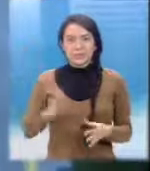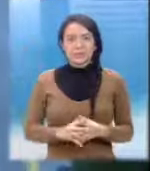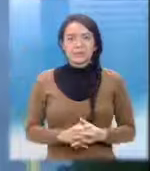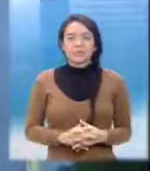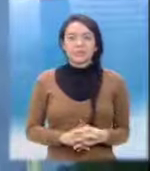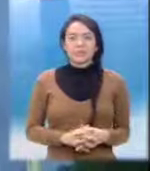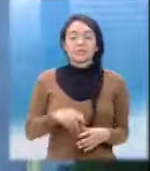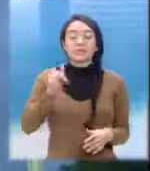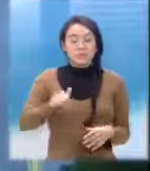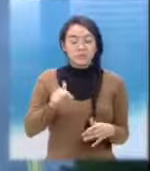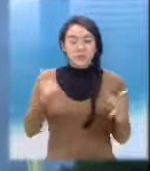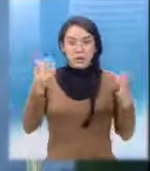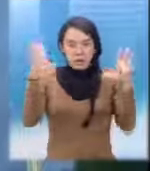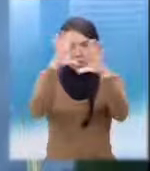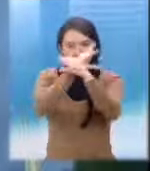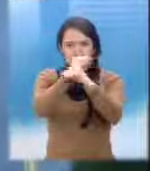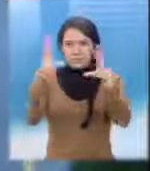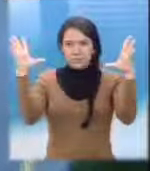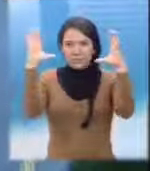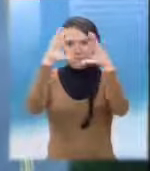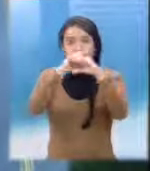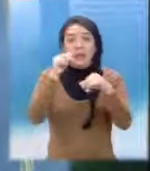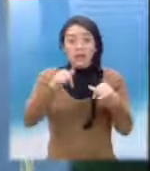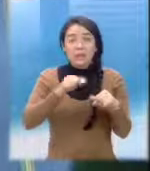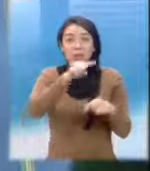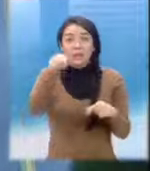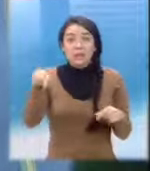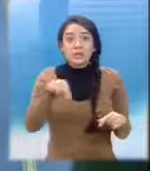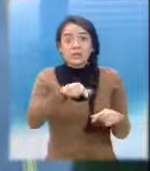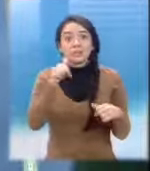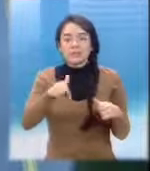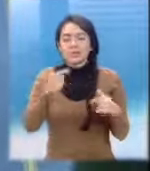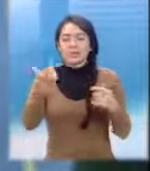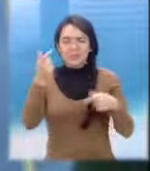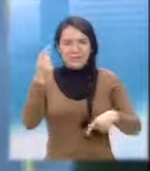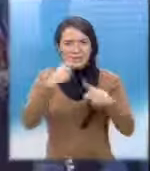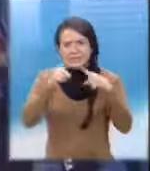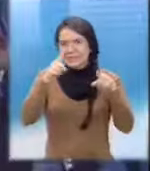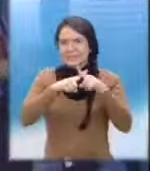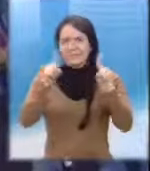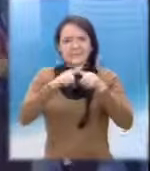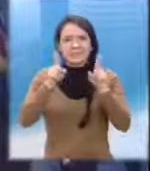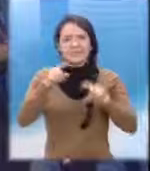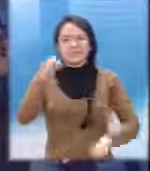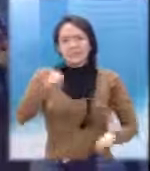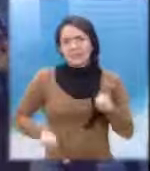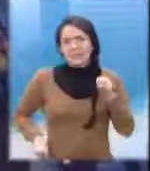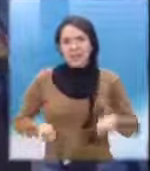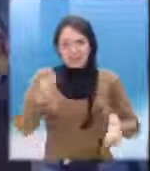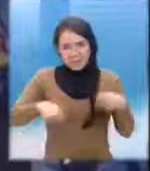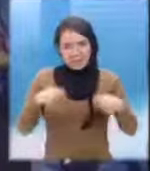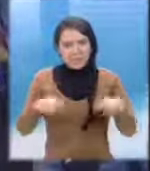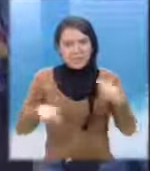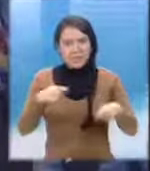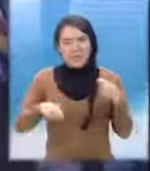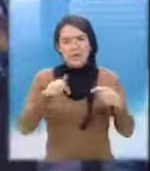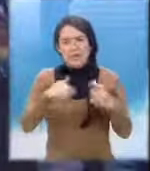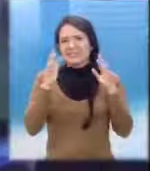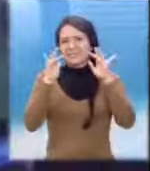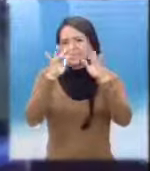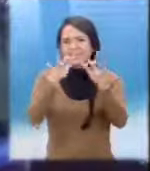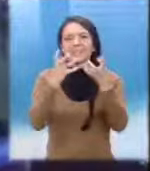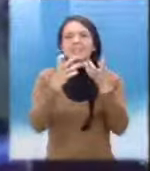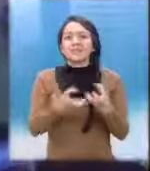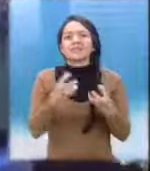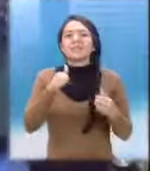Como iba entrando la noche, el Centro Histórico Altense fue el escenario donde participaron varias bandas escolares que llegaron al lugar a conmemorar tan importante